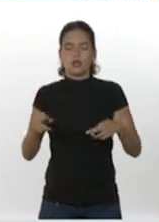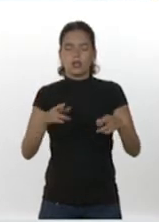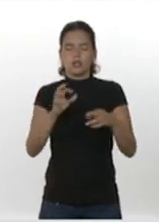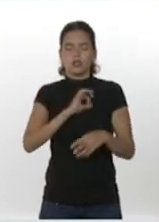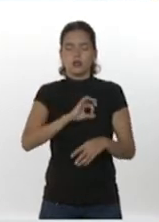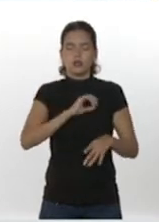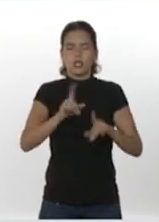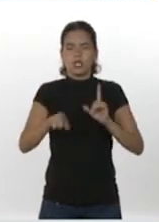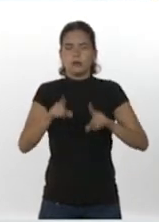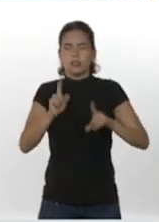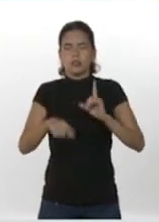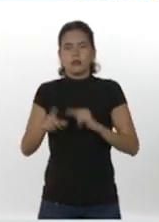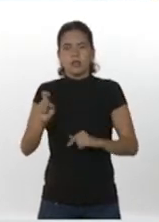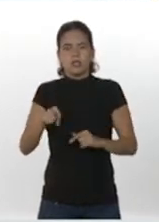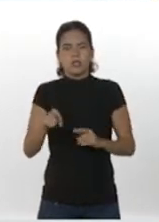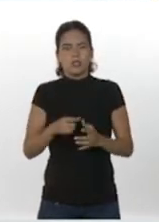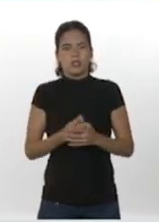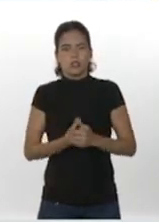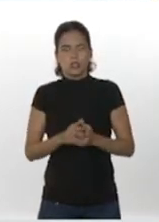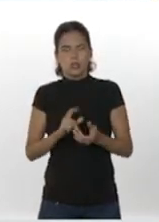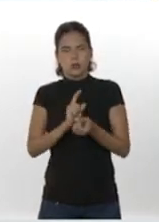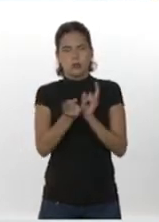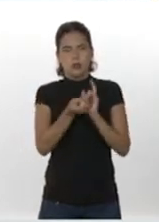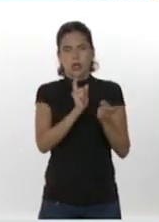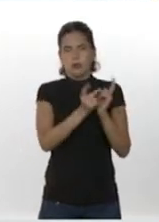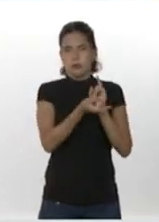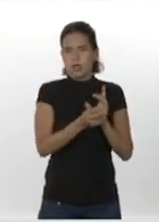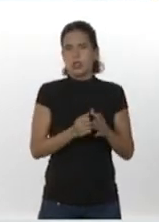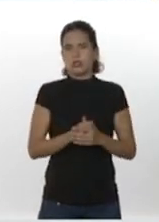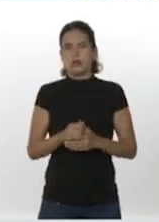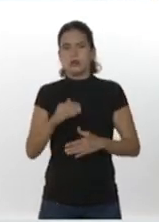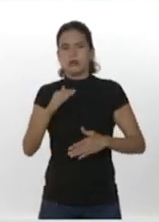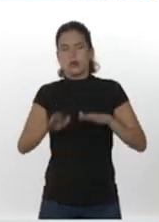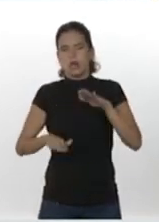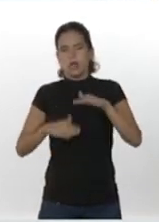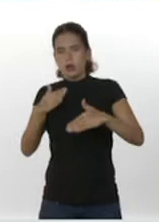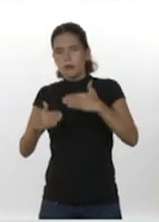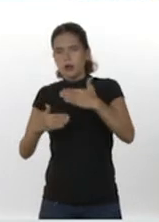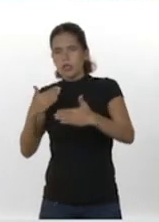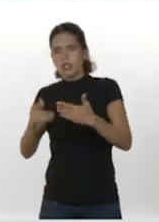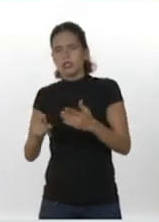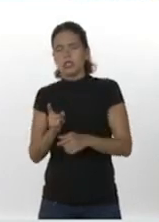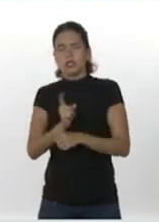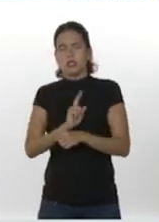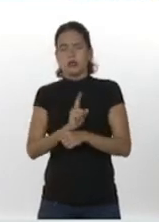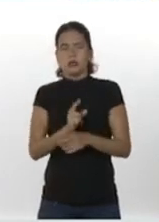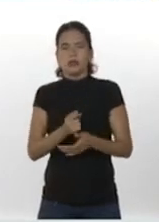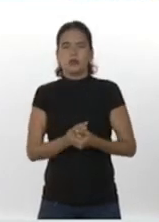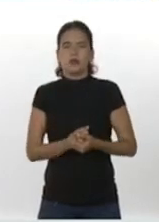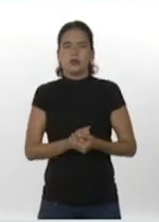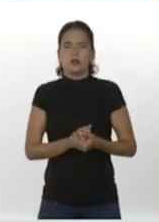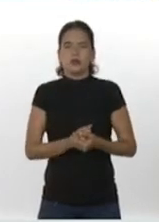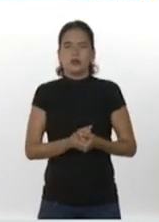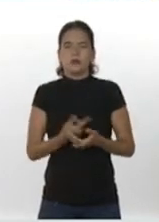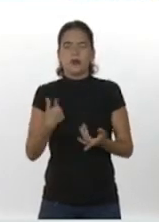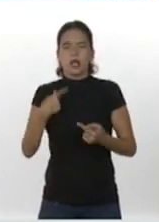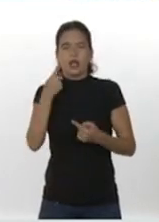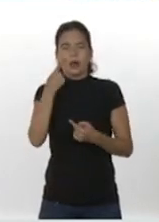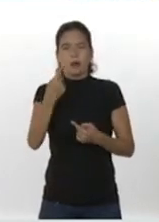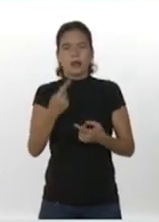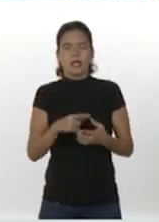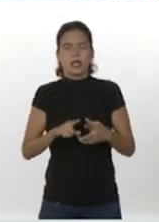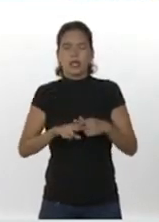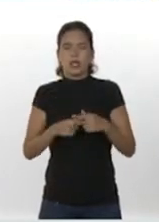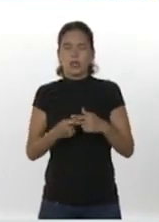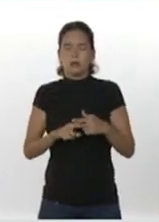necesidades. Precisamente como, bueno, vamos cambiando, vamos a la marcha, una marcha totalmente acelerada, van a surgir